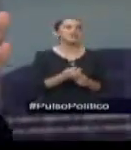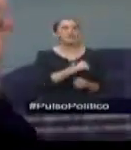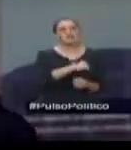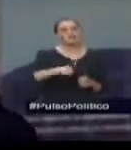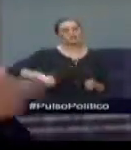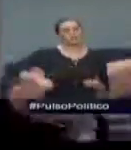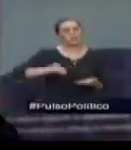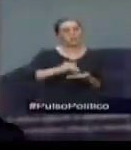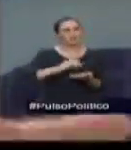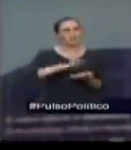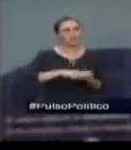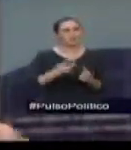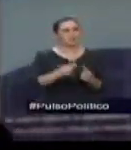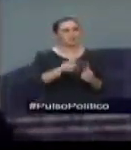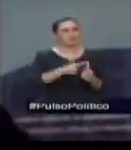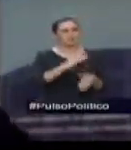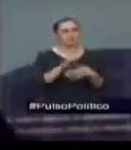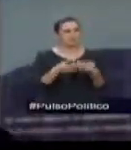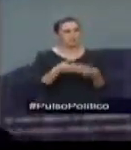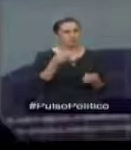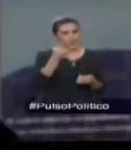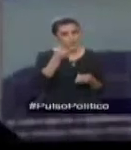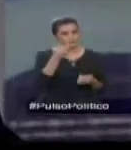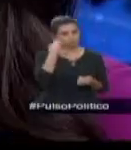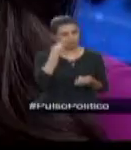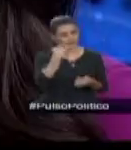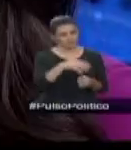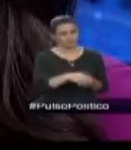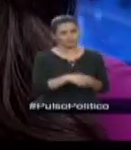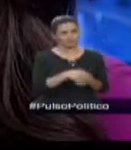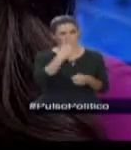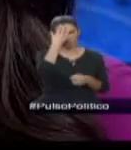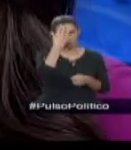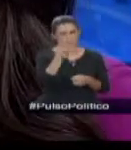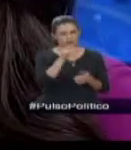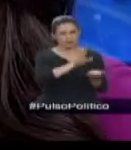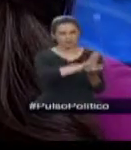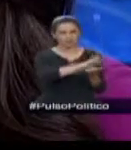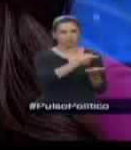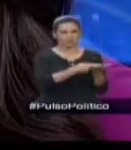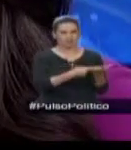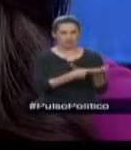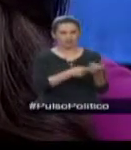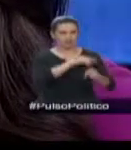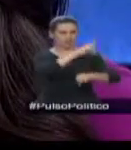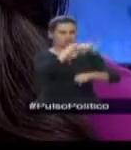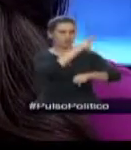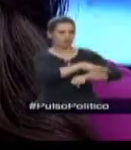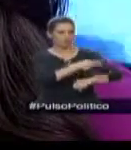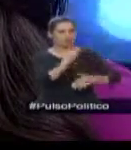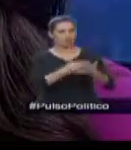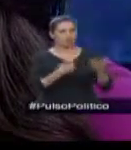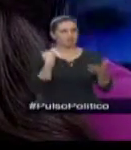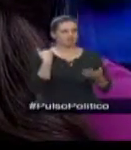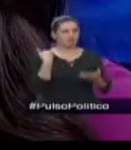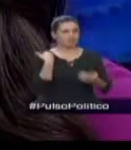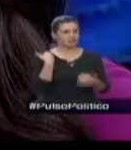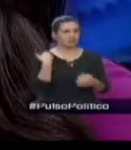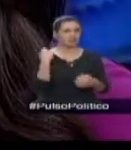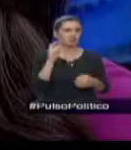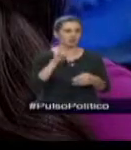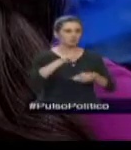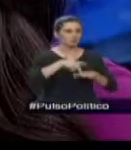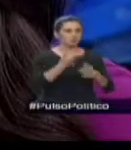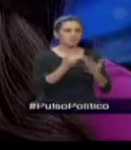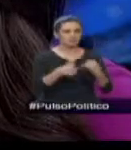a rajatabla a todos mire usted por ejemplo porque se evitó que los rectores que tenían dos periodos de